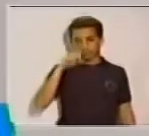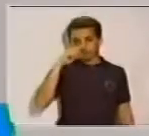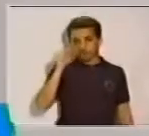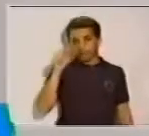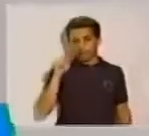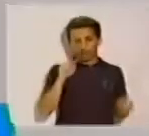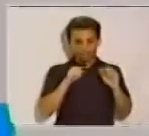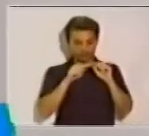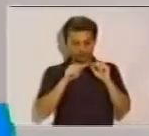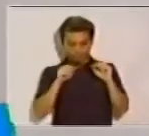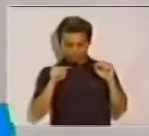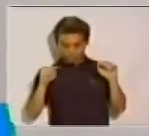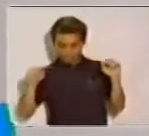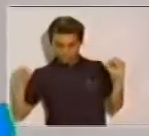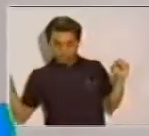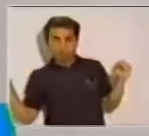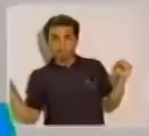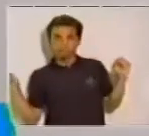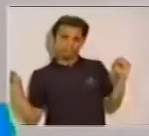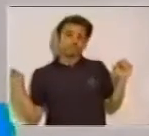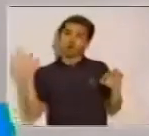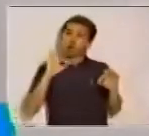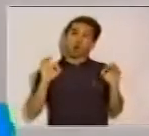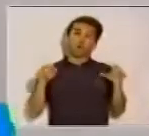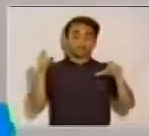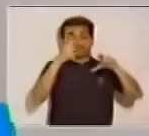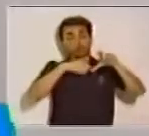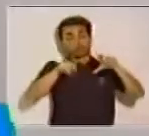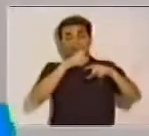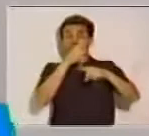Es como el diámetro. Ahí está.